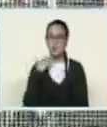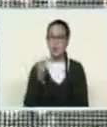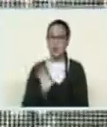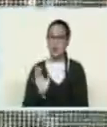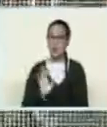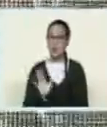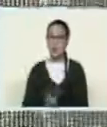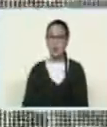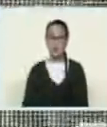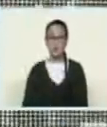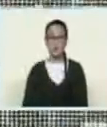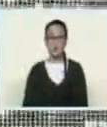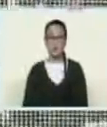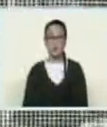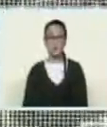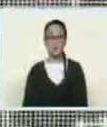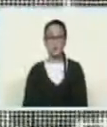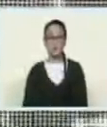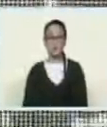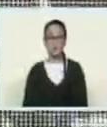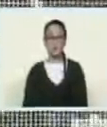fallar.